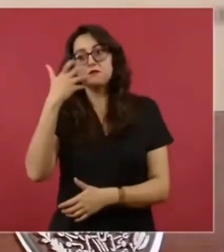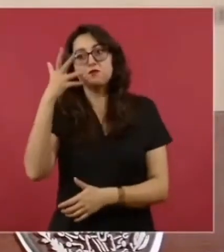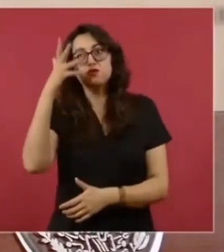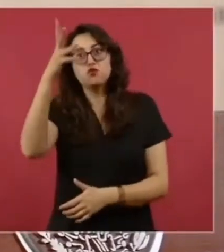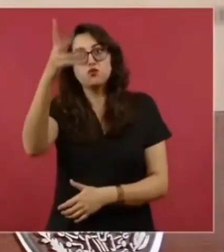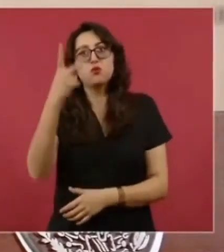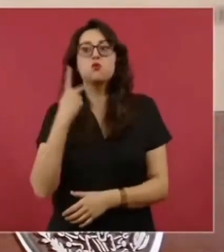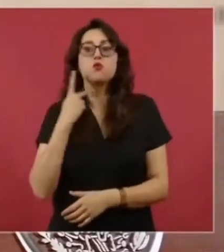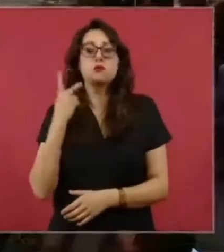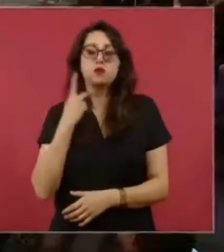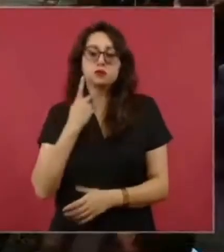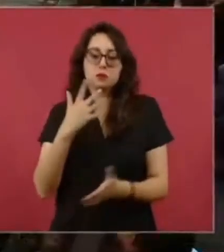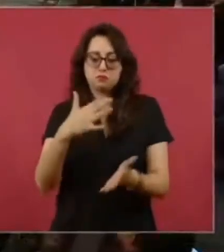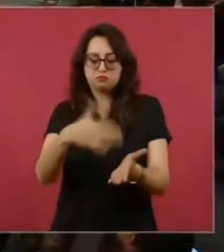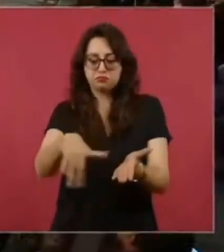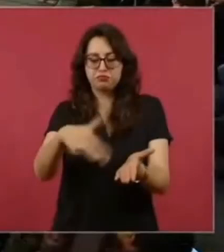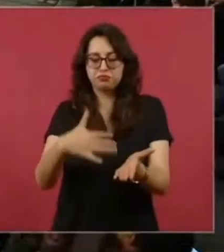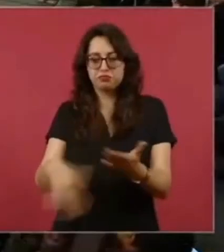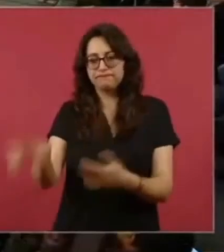la política.